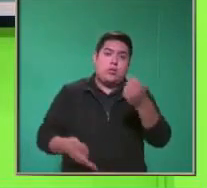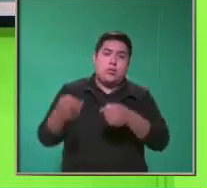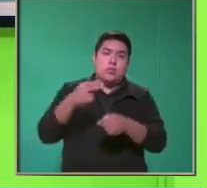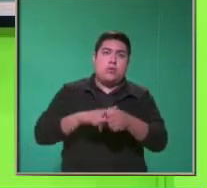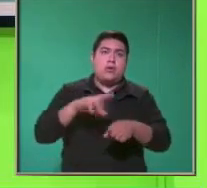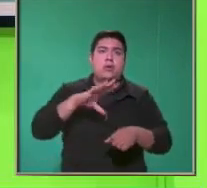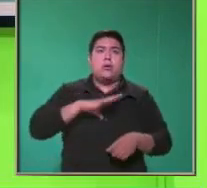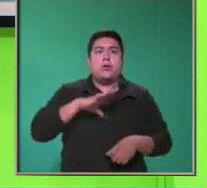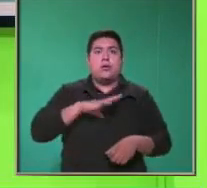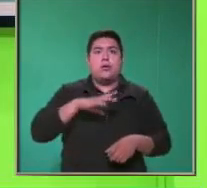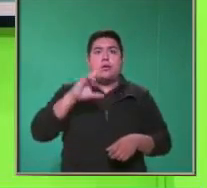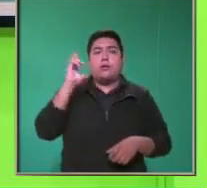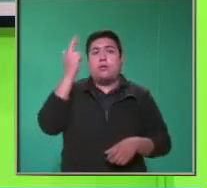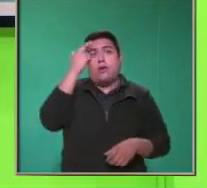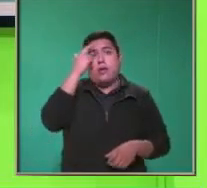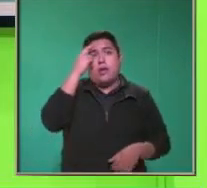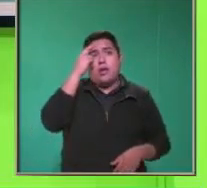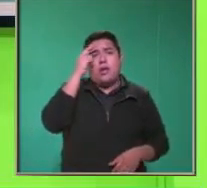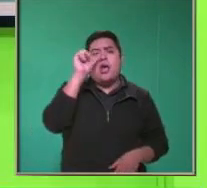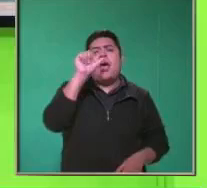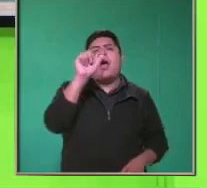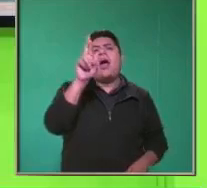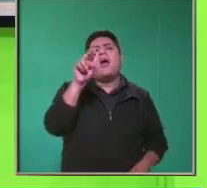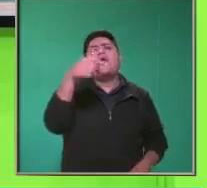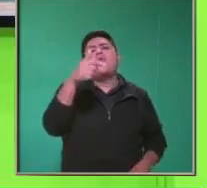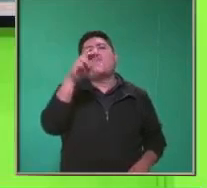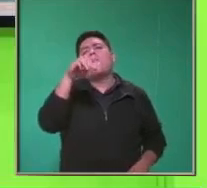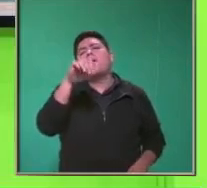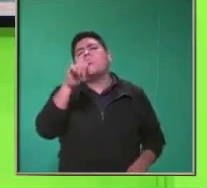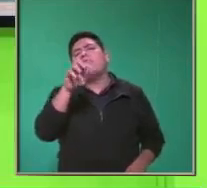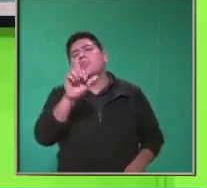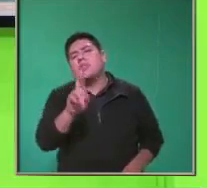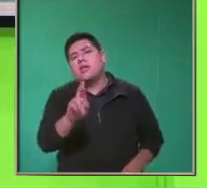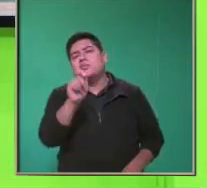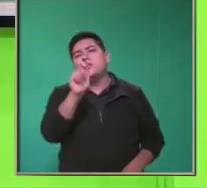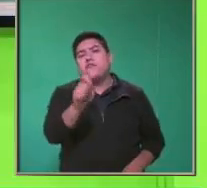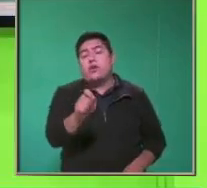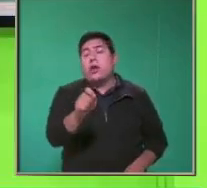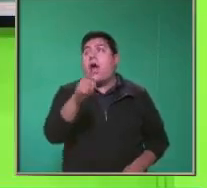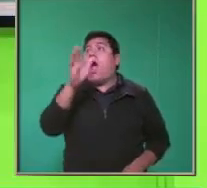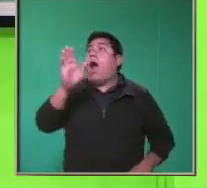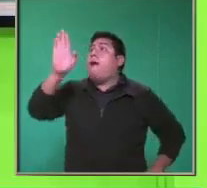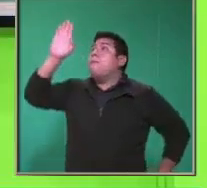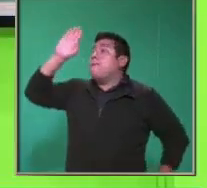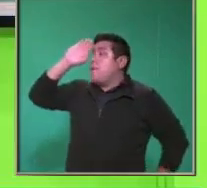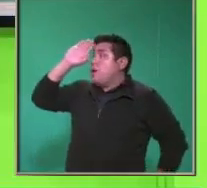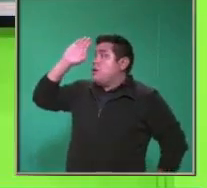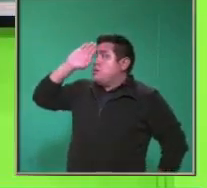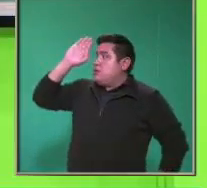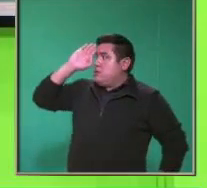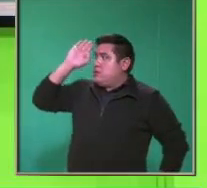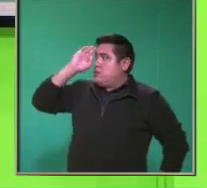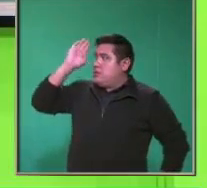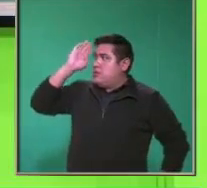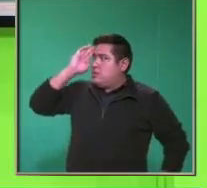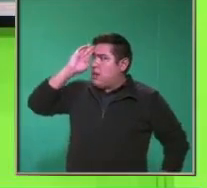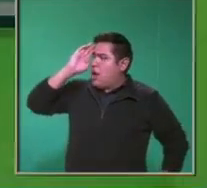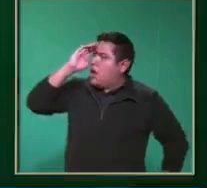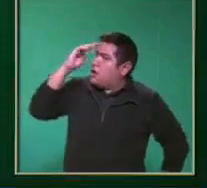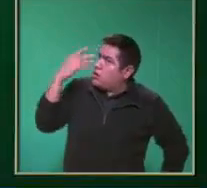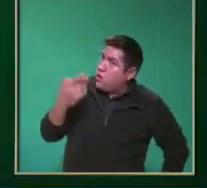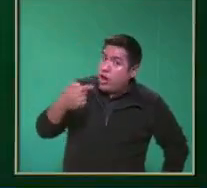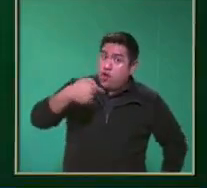que argumentar es un razonamiento que empleamos regularmente para probar o demostrar